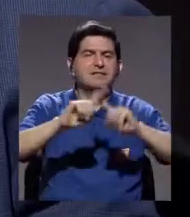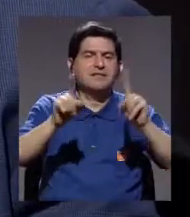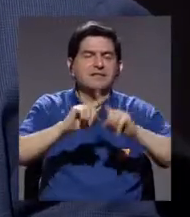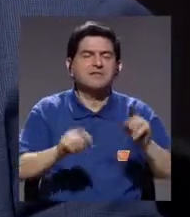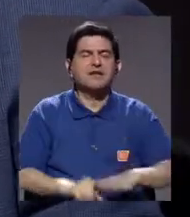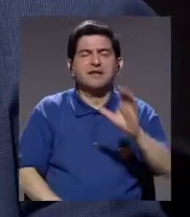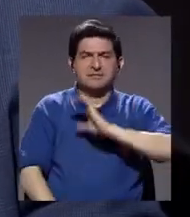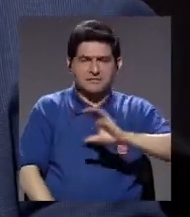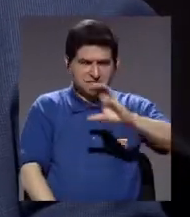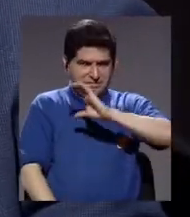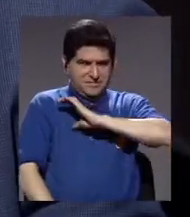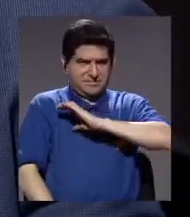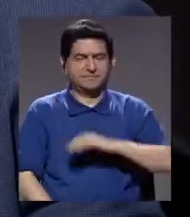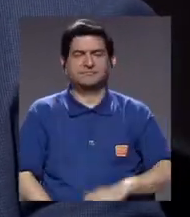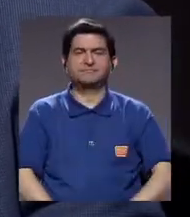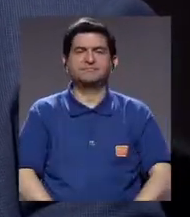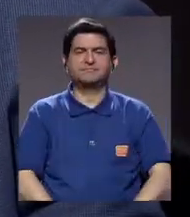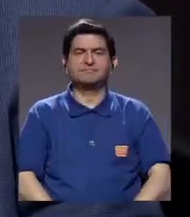diferentes aspectos.